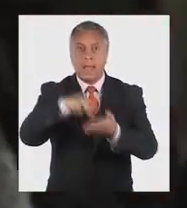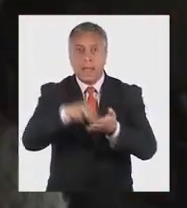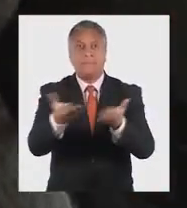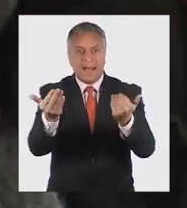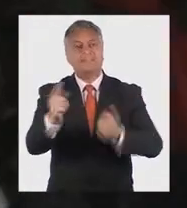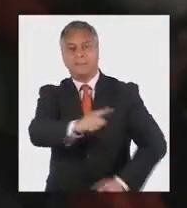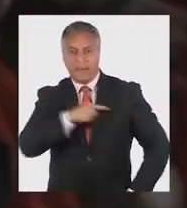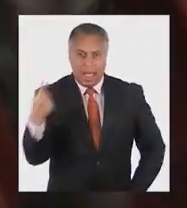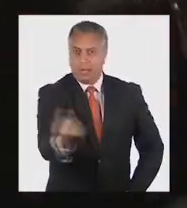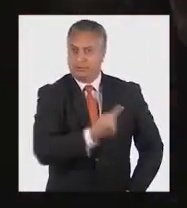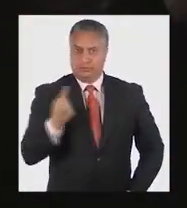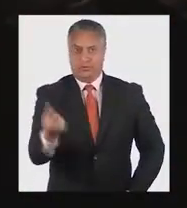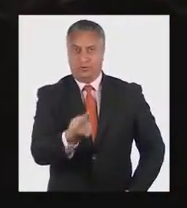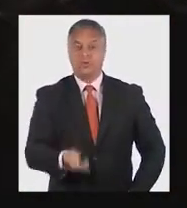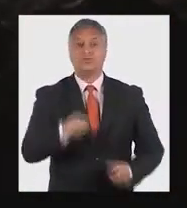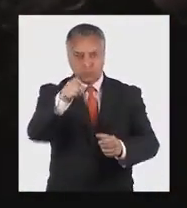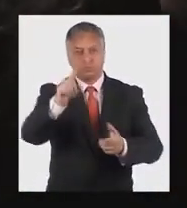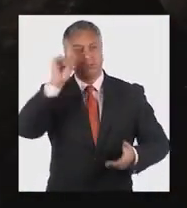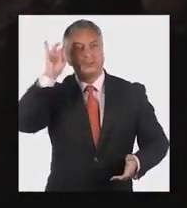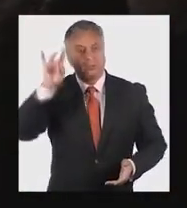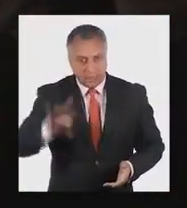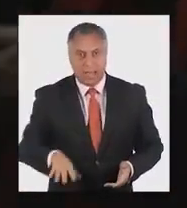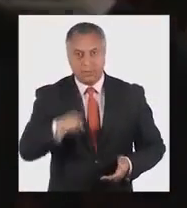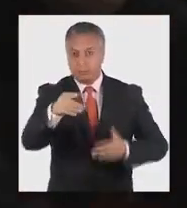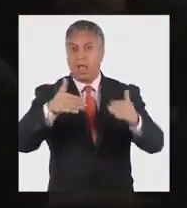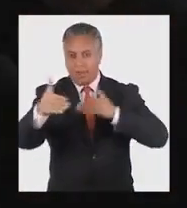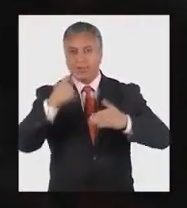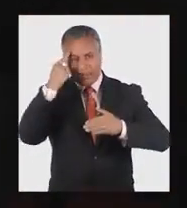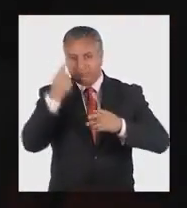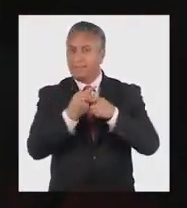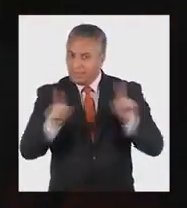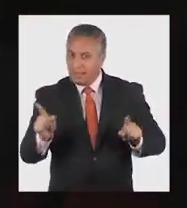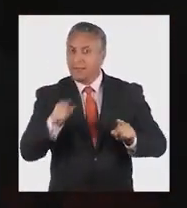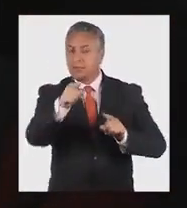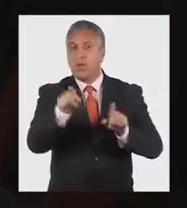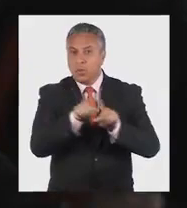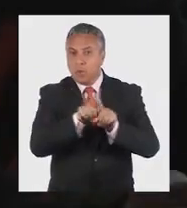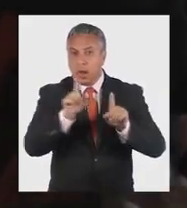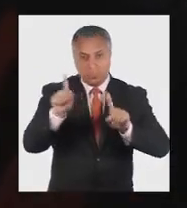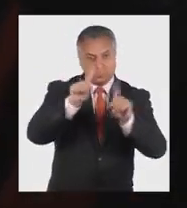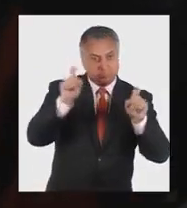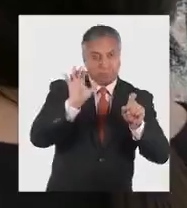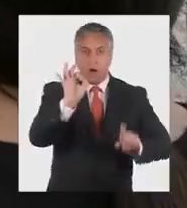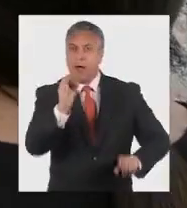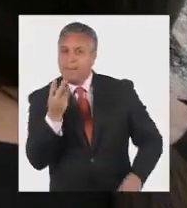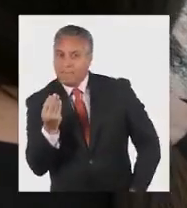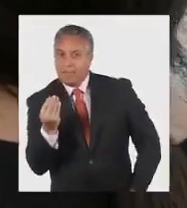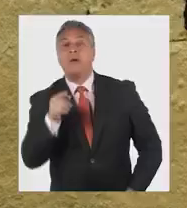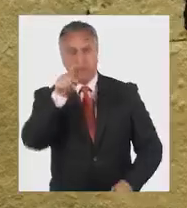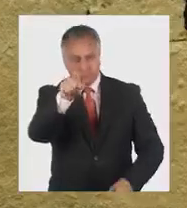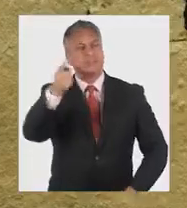esperanza se escribe en plural y no en singular. Todo esto lo sabes, a veces piensas distinto, quizás en la incertidumbre o el